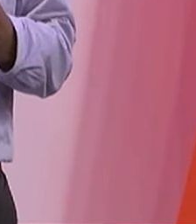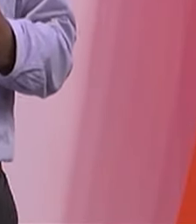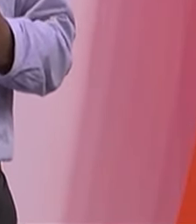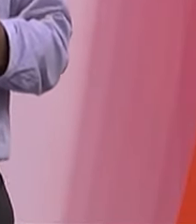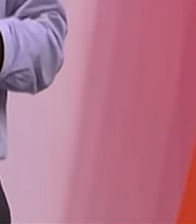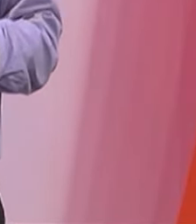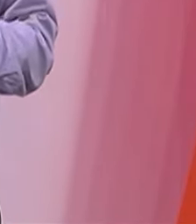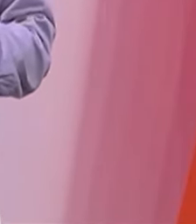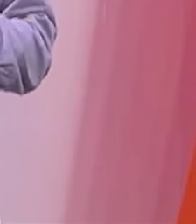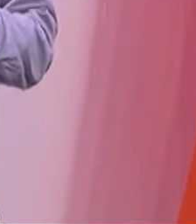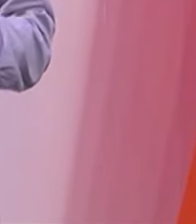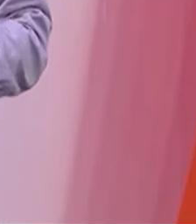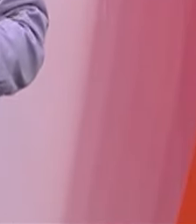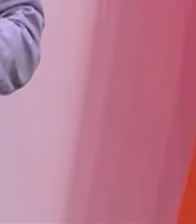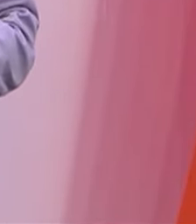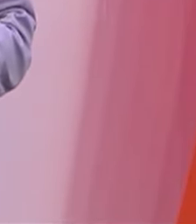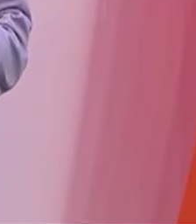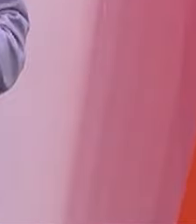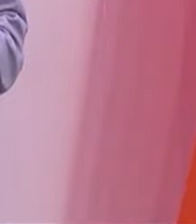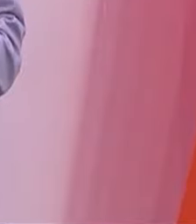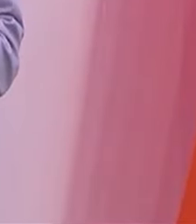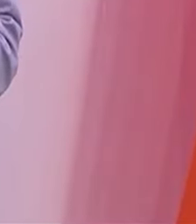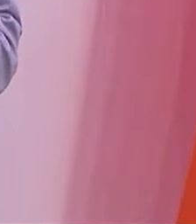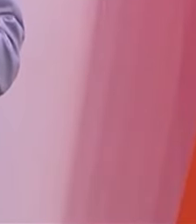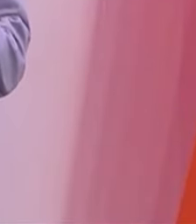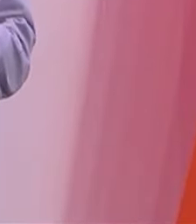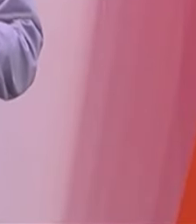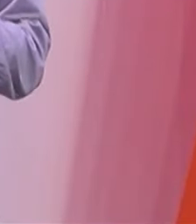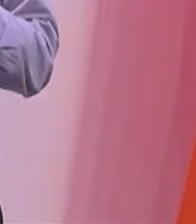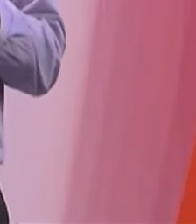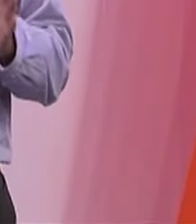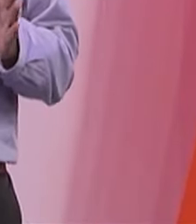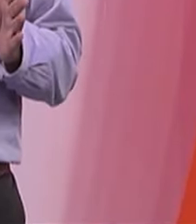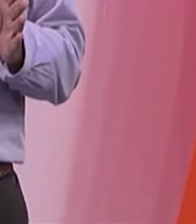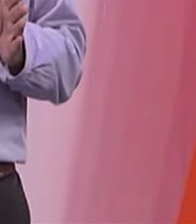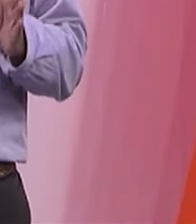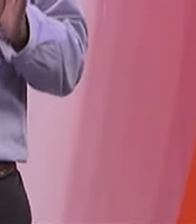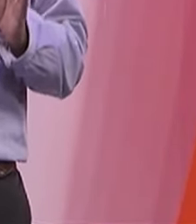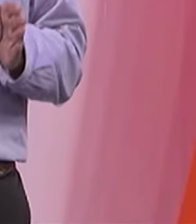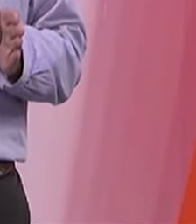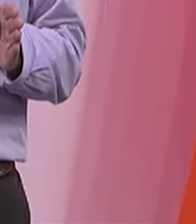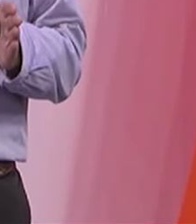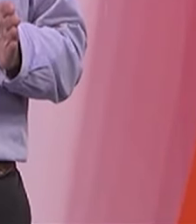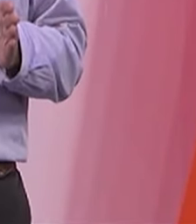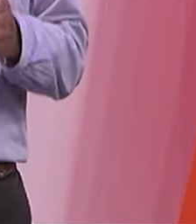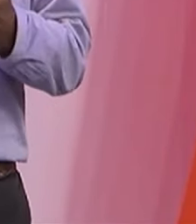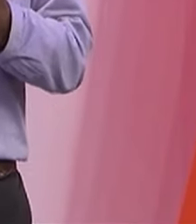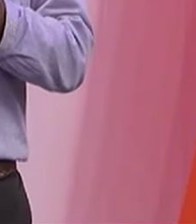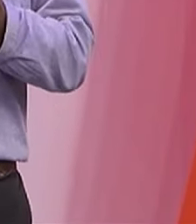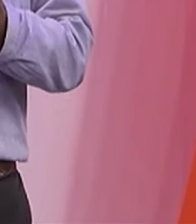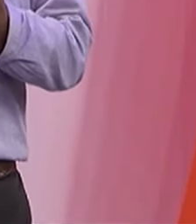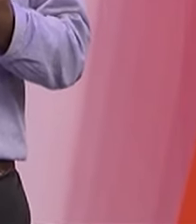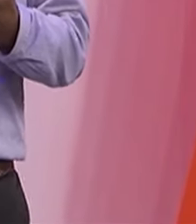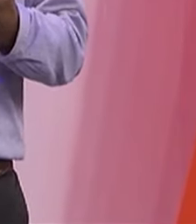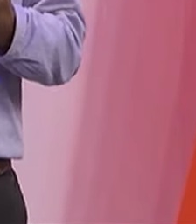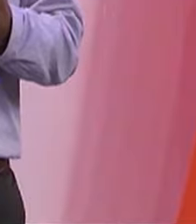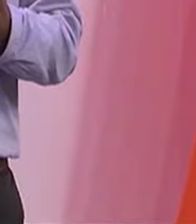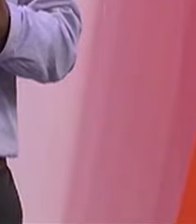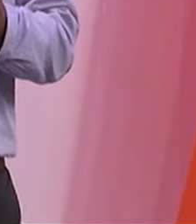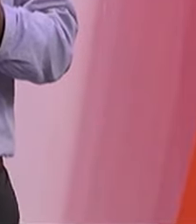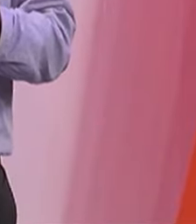a lo mejor también son curiosos y como quien dice, los motivamos a que aprendan más. Traten de entregar todas las actividades a